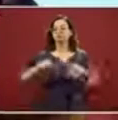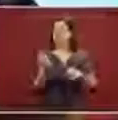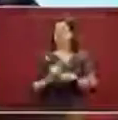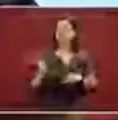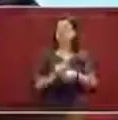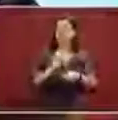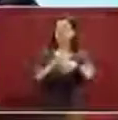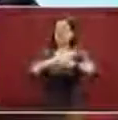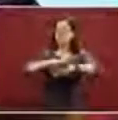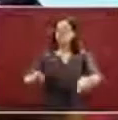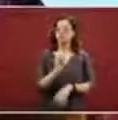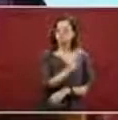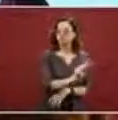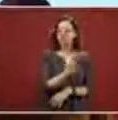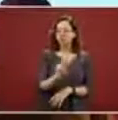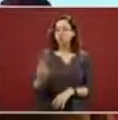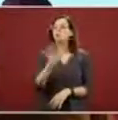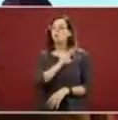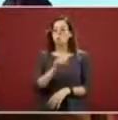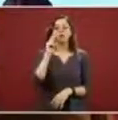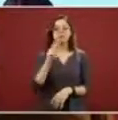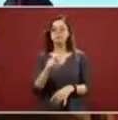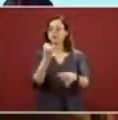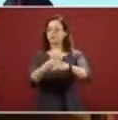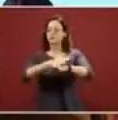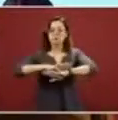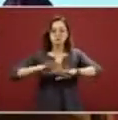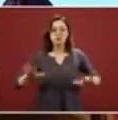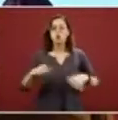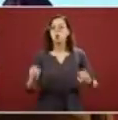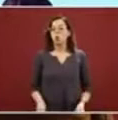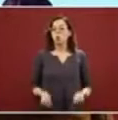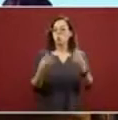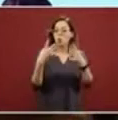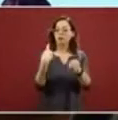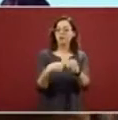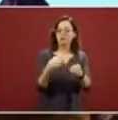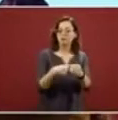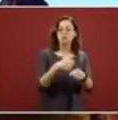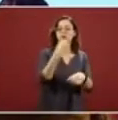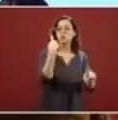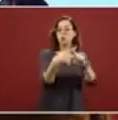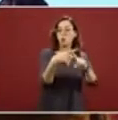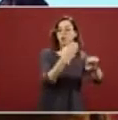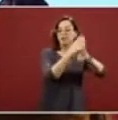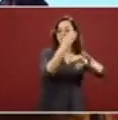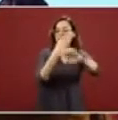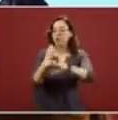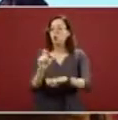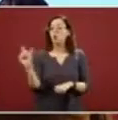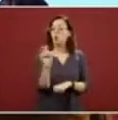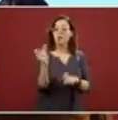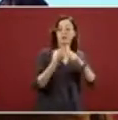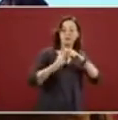los días en la página, donde ustedes pueden encontrar información de cuántos casos para cada estado, pueden encontrar la fecha de inicio de